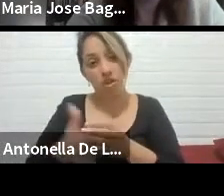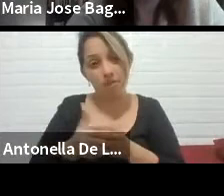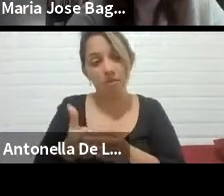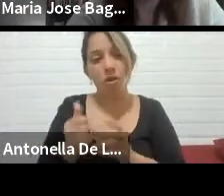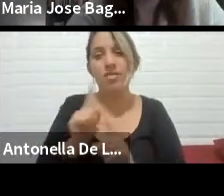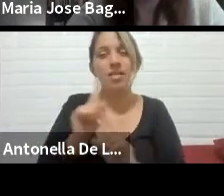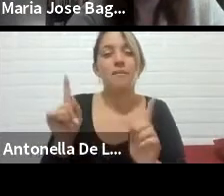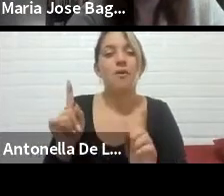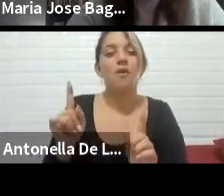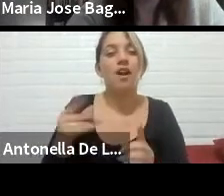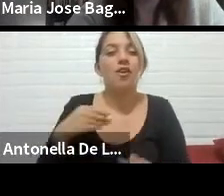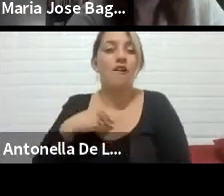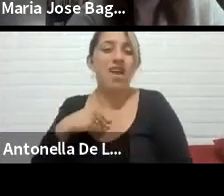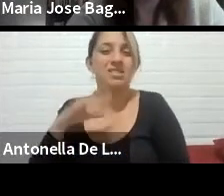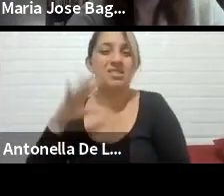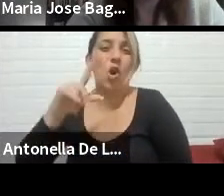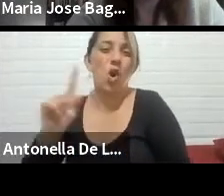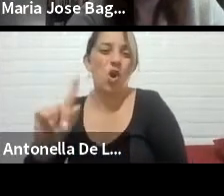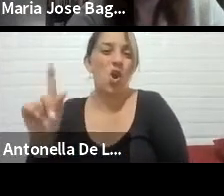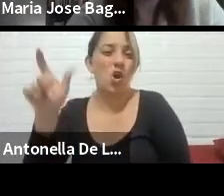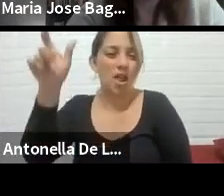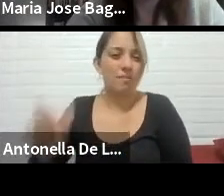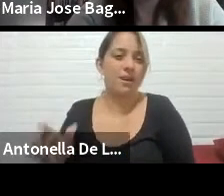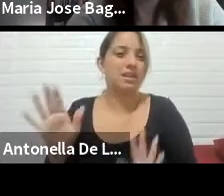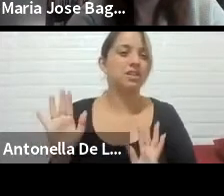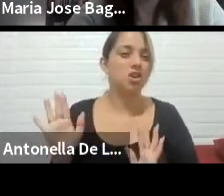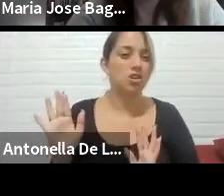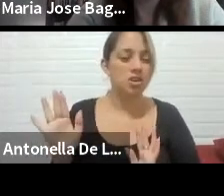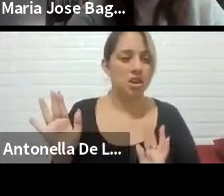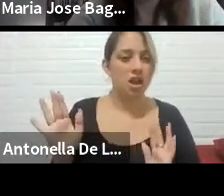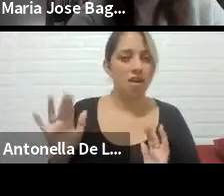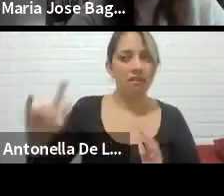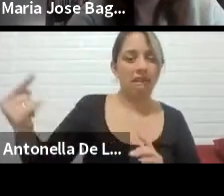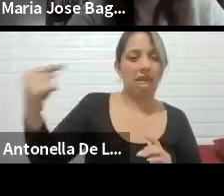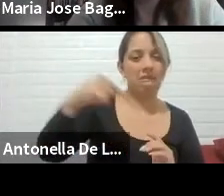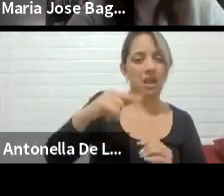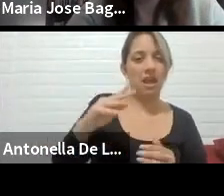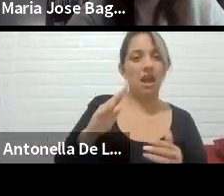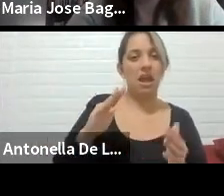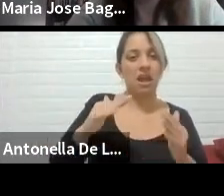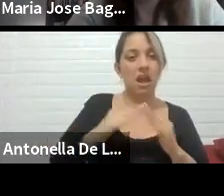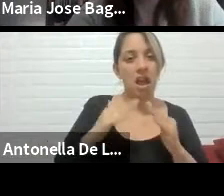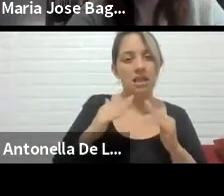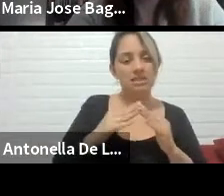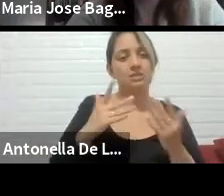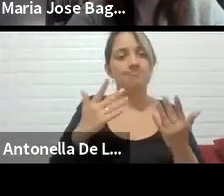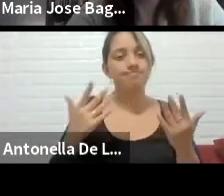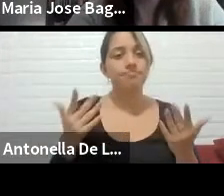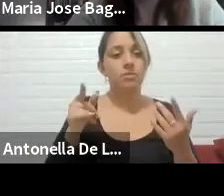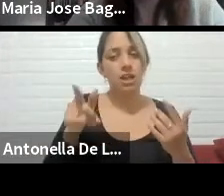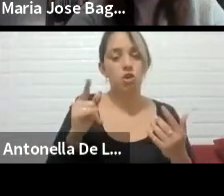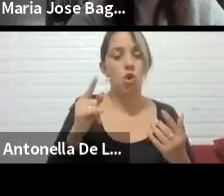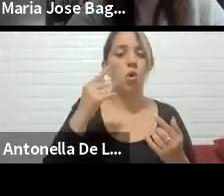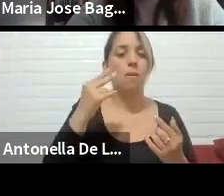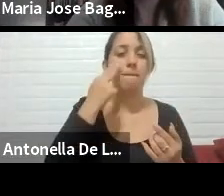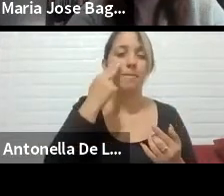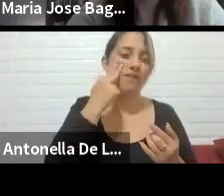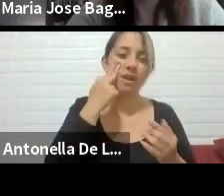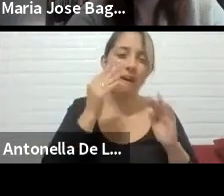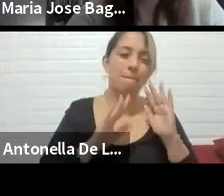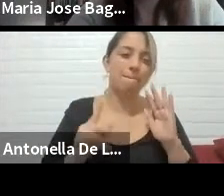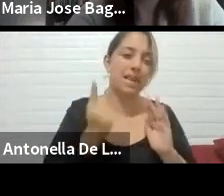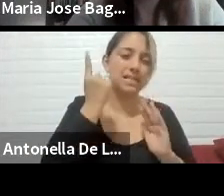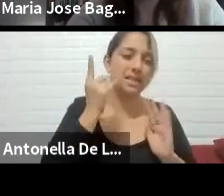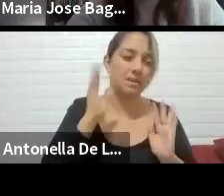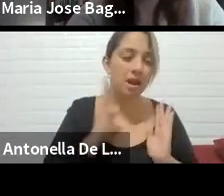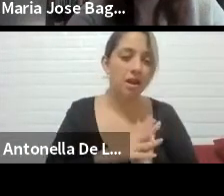quién o a alguien de la lista o a quién pudiera suplir ese rol. Y ahí también,